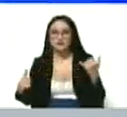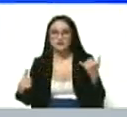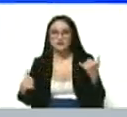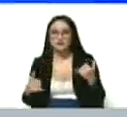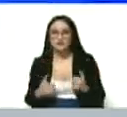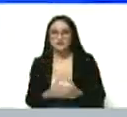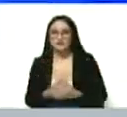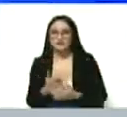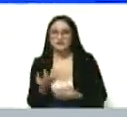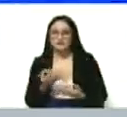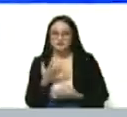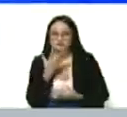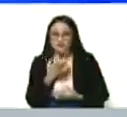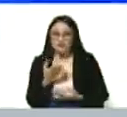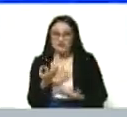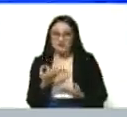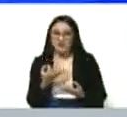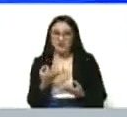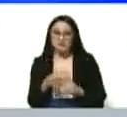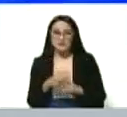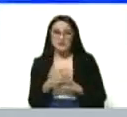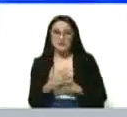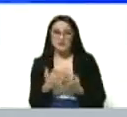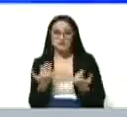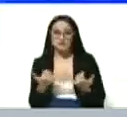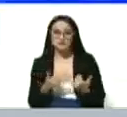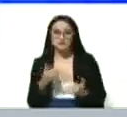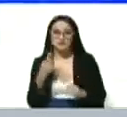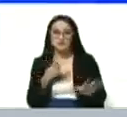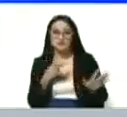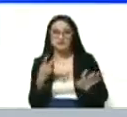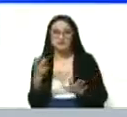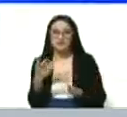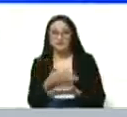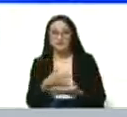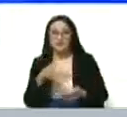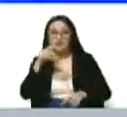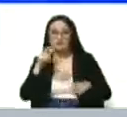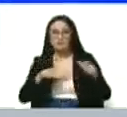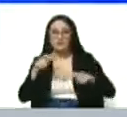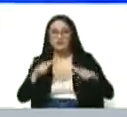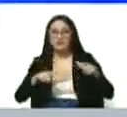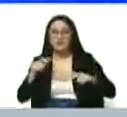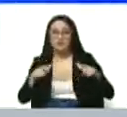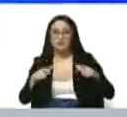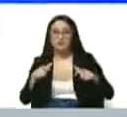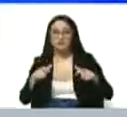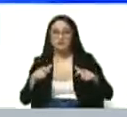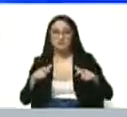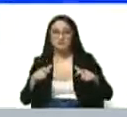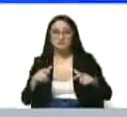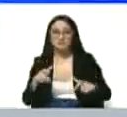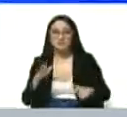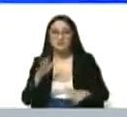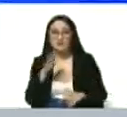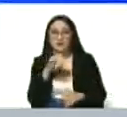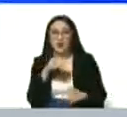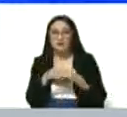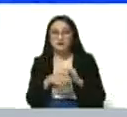una triste realidad que actualmente más de 700 millones de personas no tienen